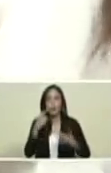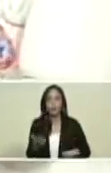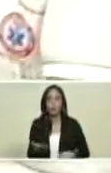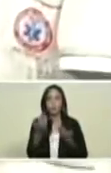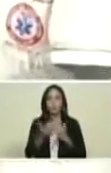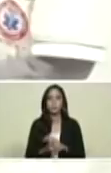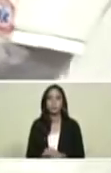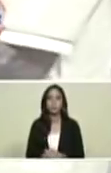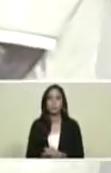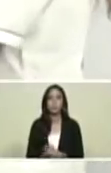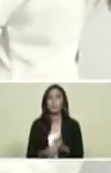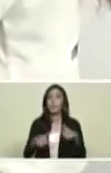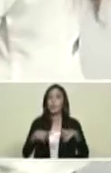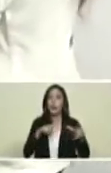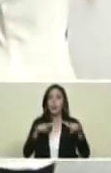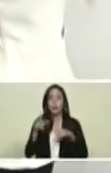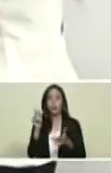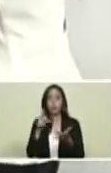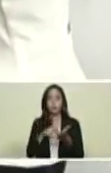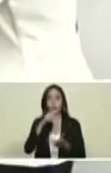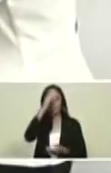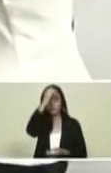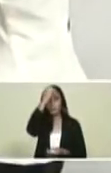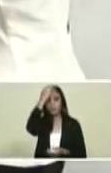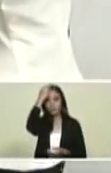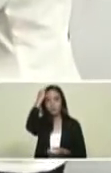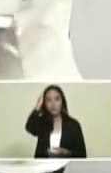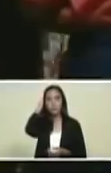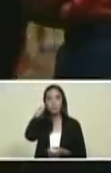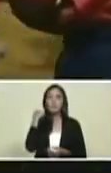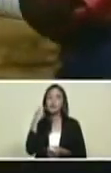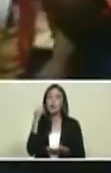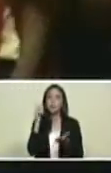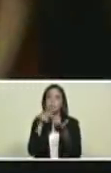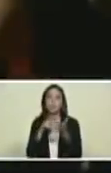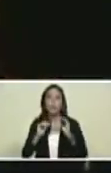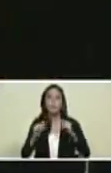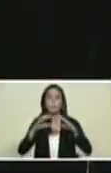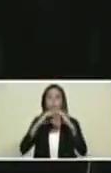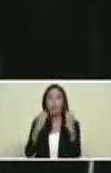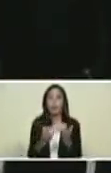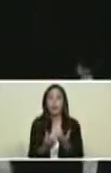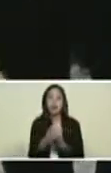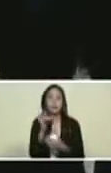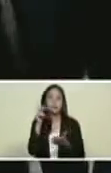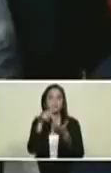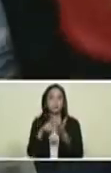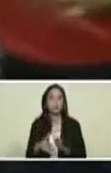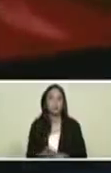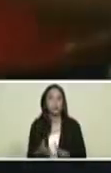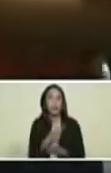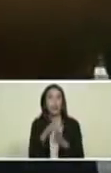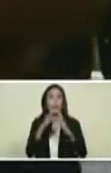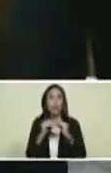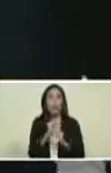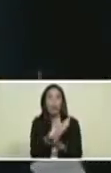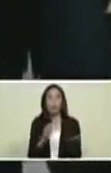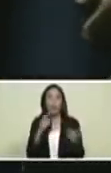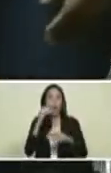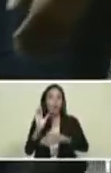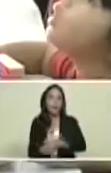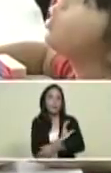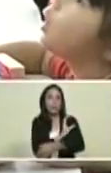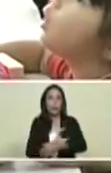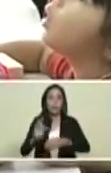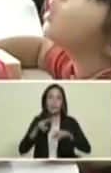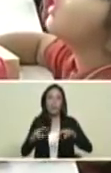Estamos entonces ya aquí, presidente, llegando al aula de clase con los niños, al clamor de sus cantos